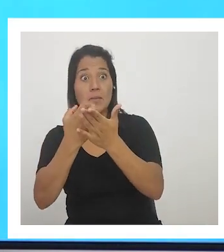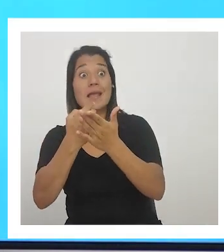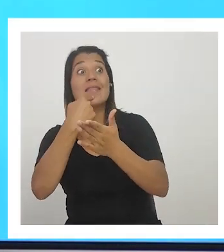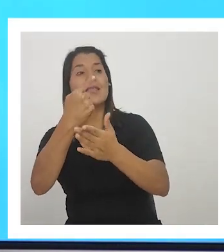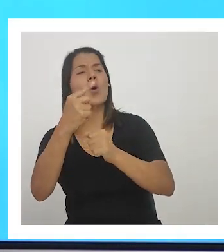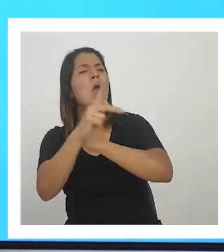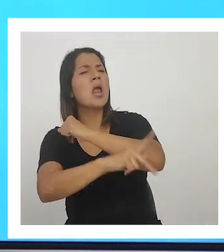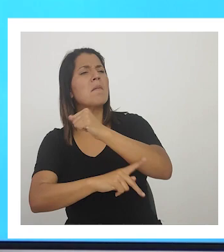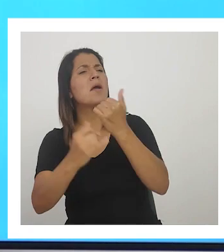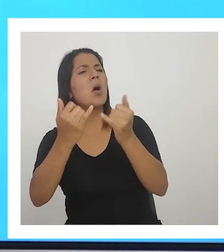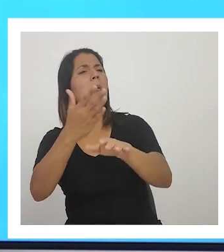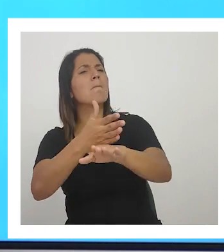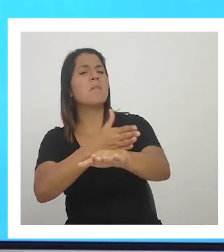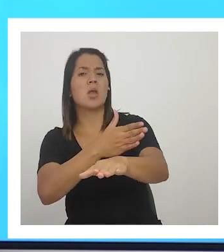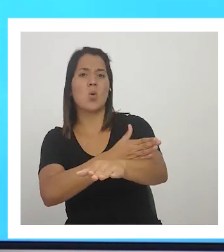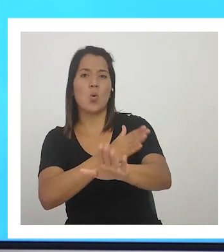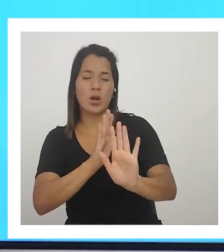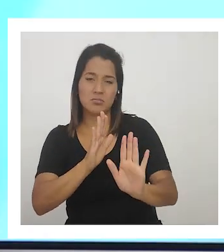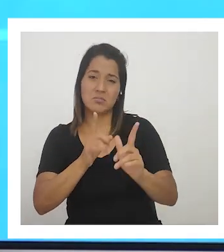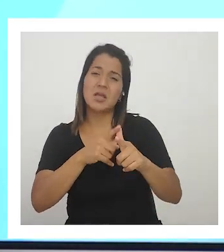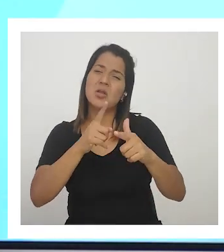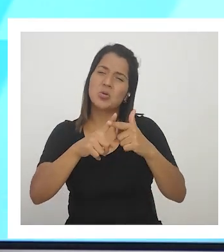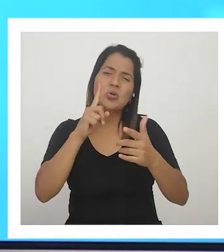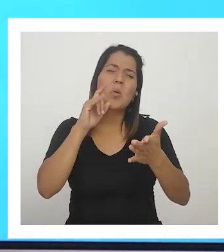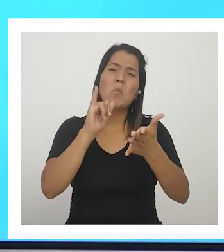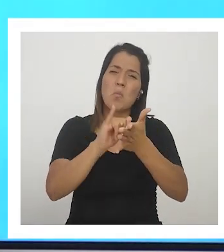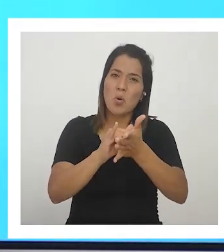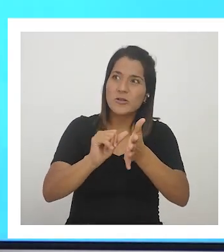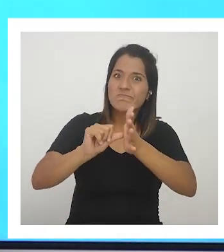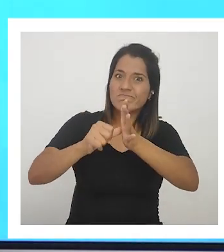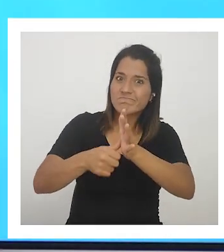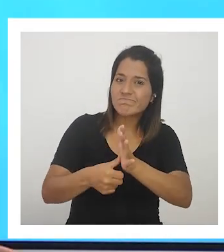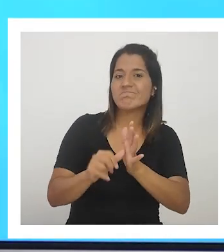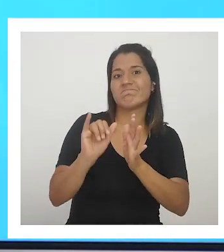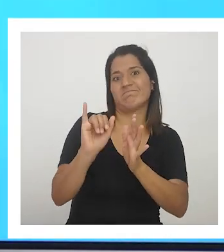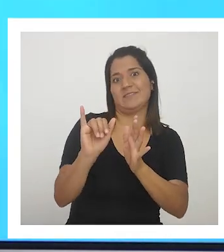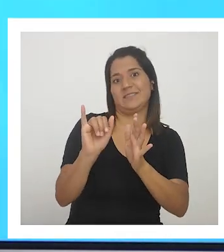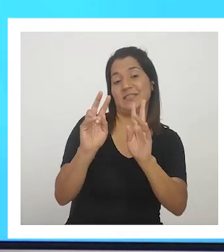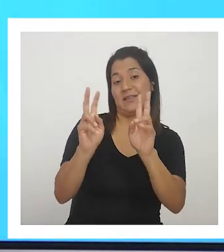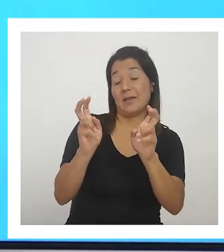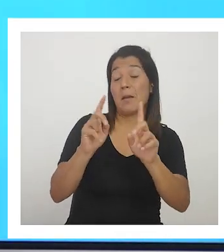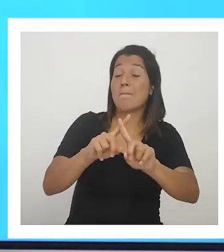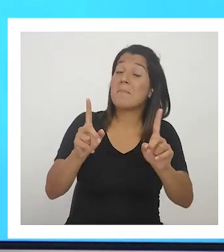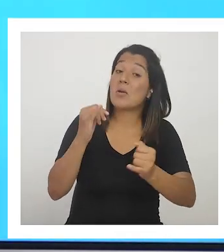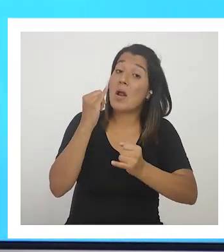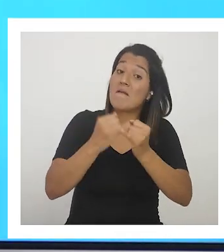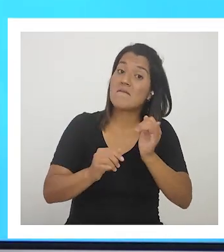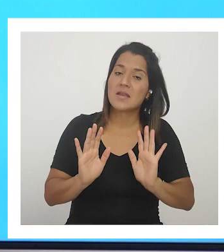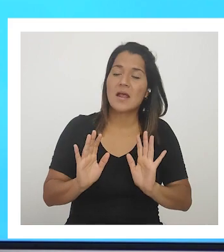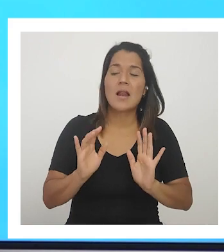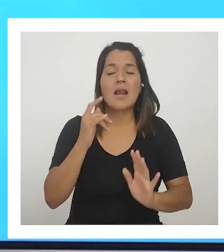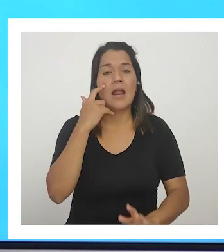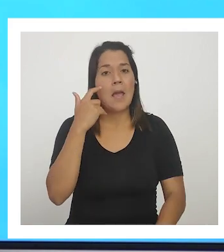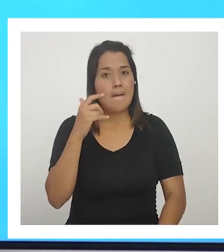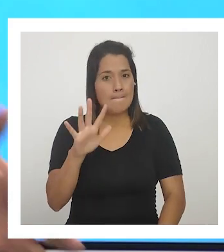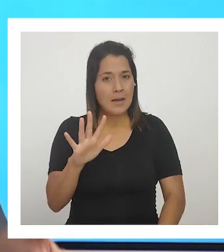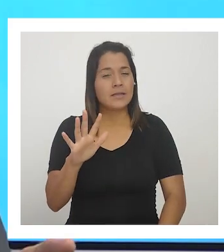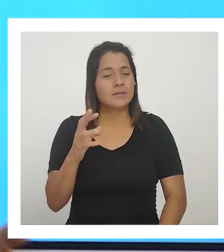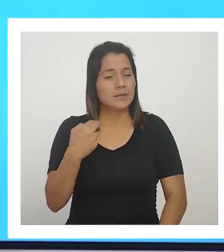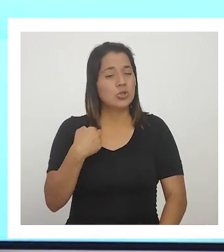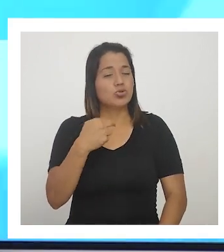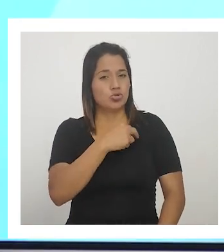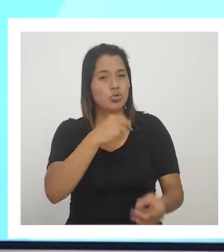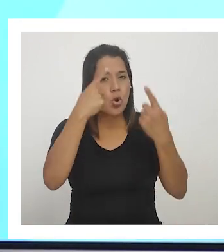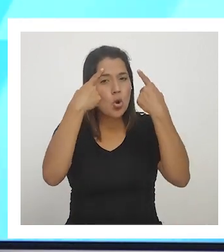insistimos de alguna manera en ese tema. Al final nos parece que hemos llegado a una